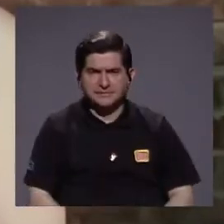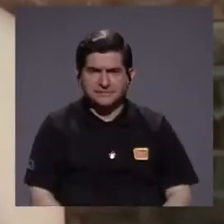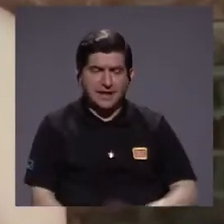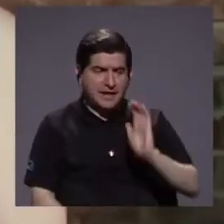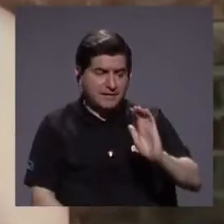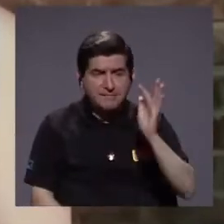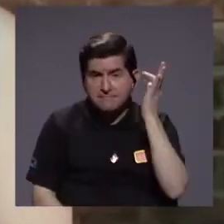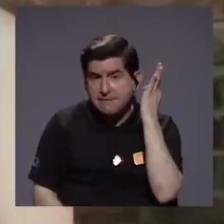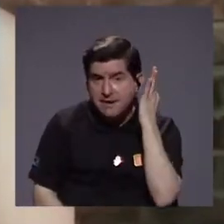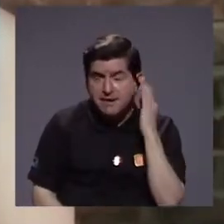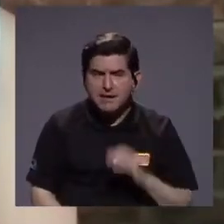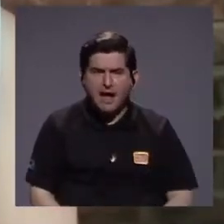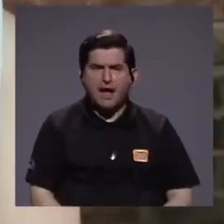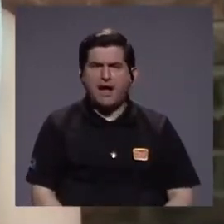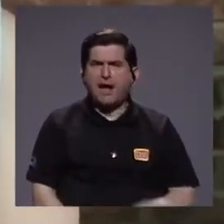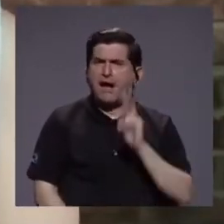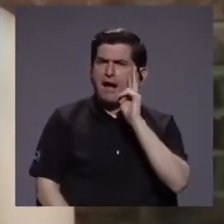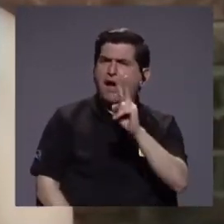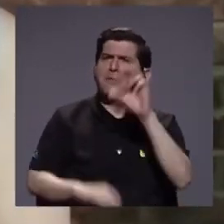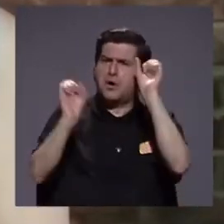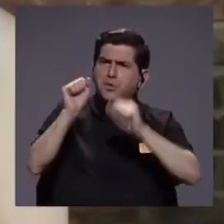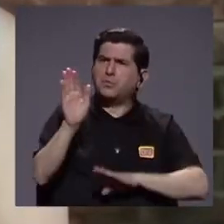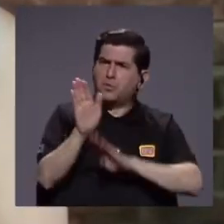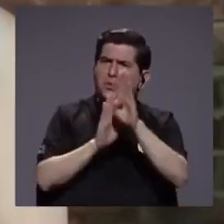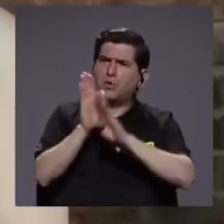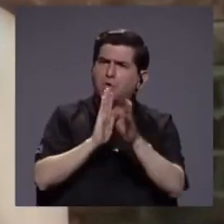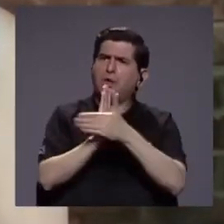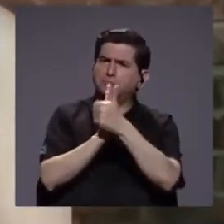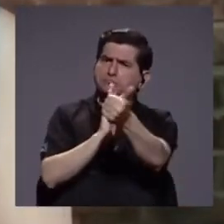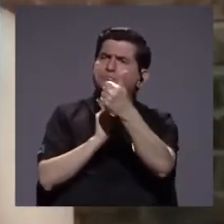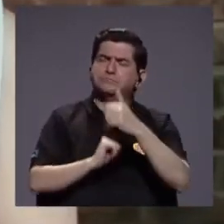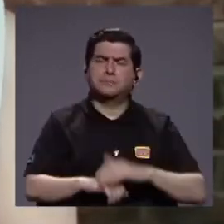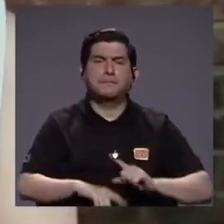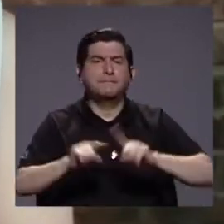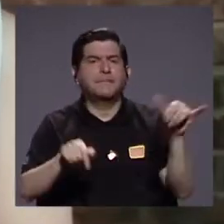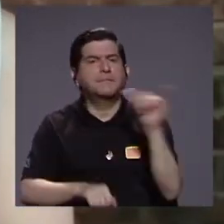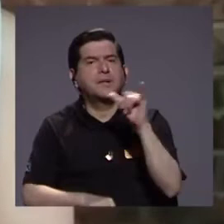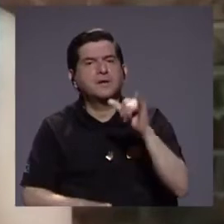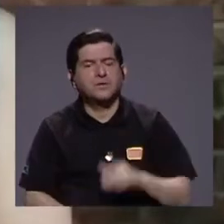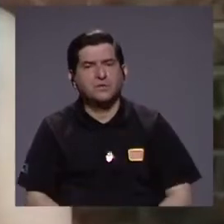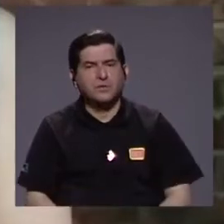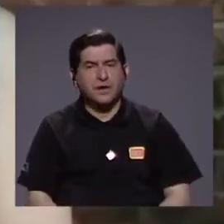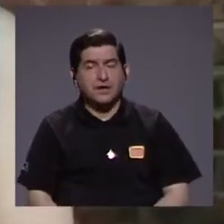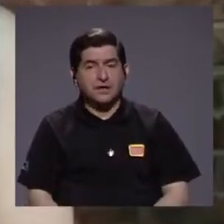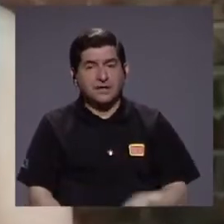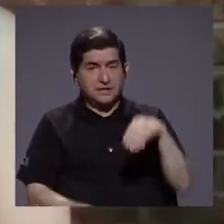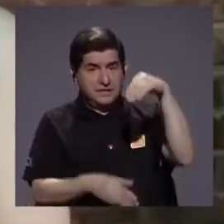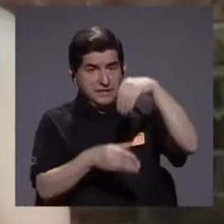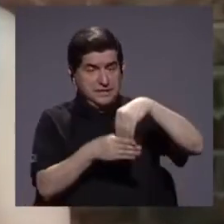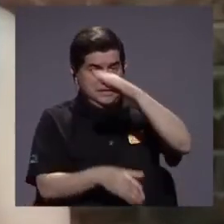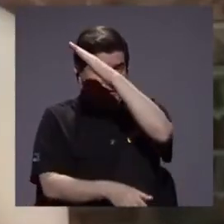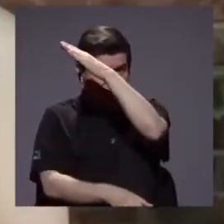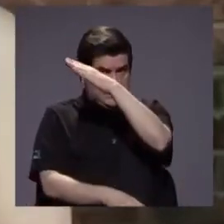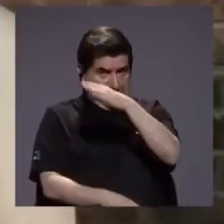las niñas puedan ver que es posible que puedan desarrollar esas potencialidades. Pero también esto lleva todo un eje transversal